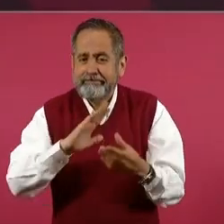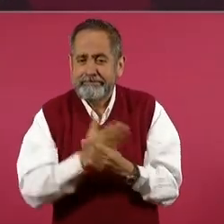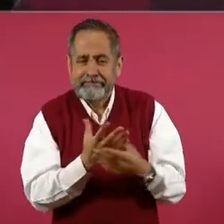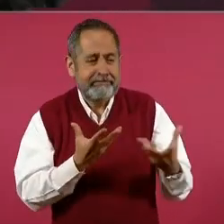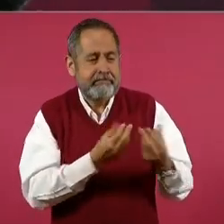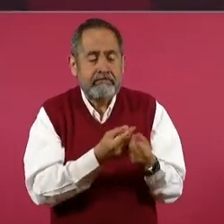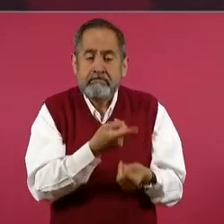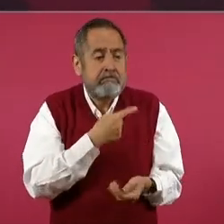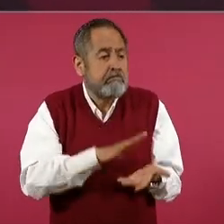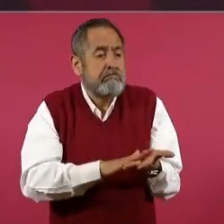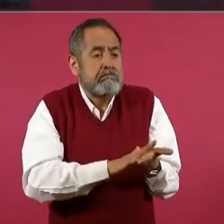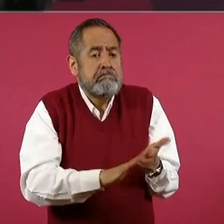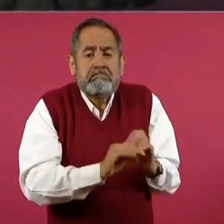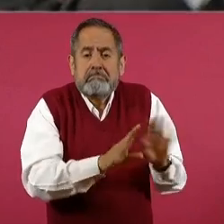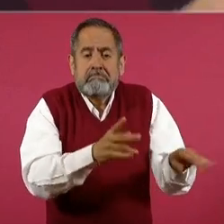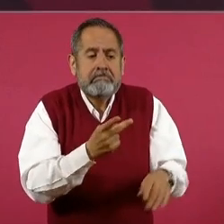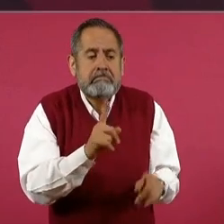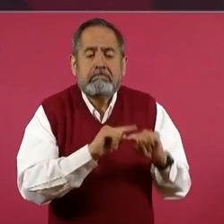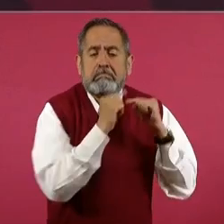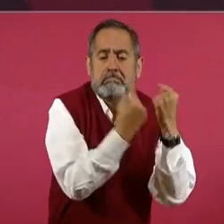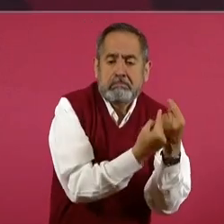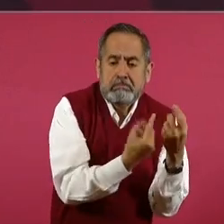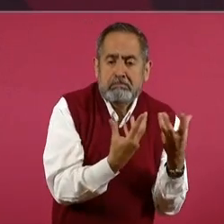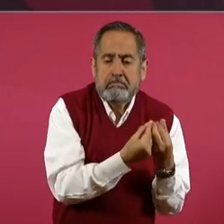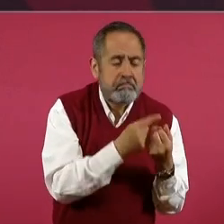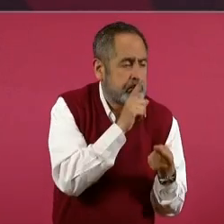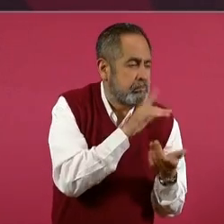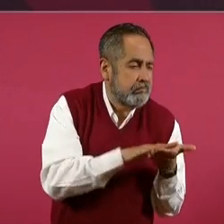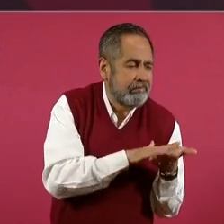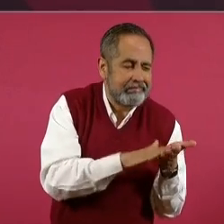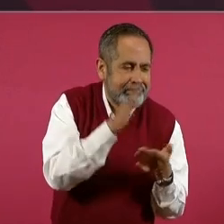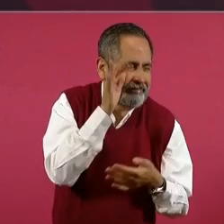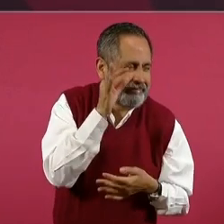los exoneraron, ya se entendieron,